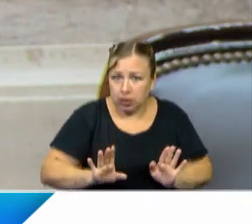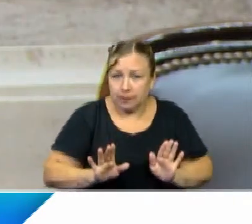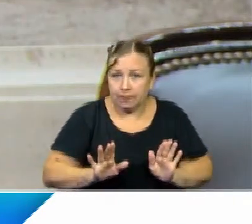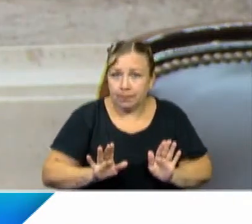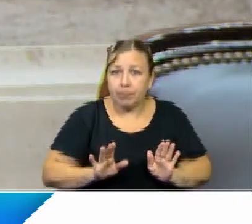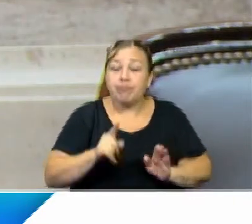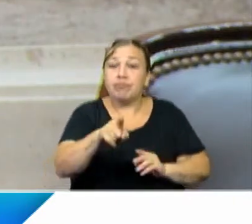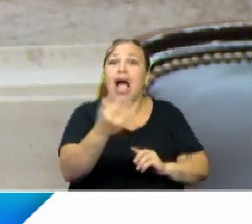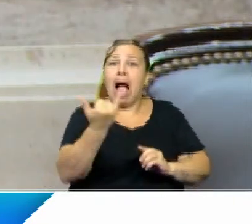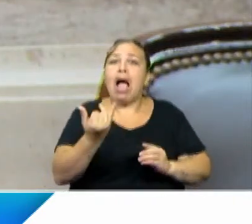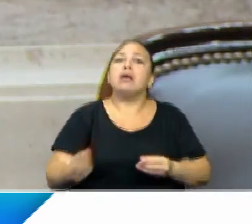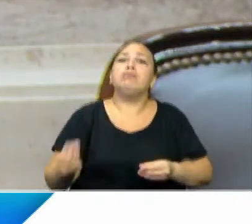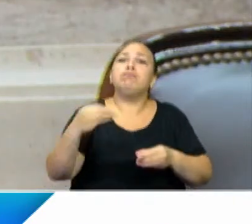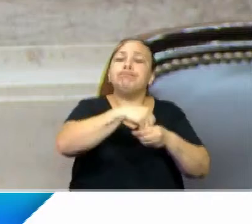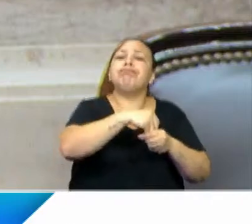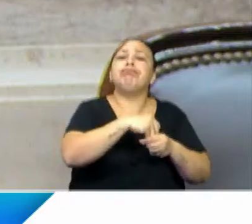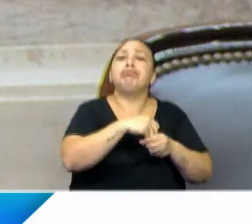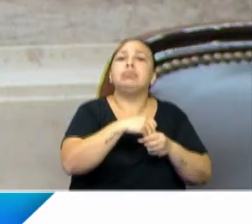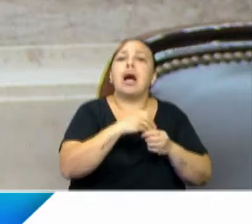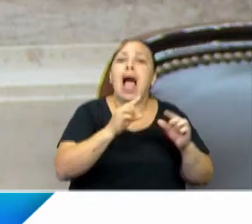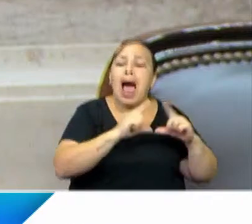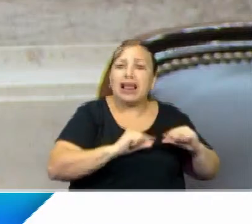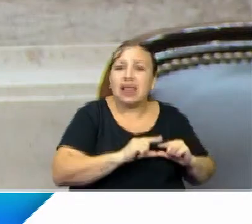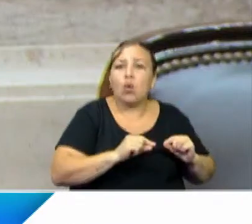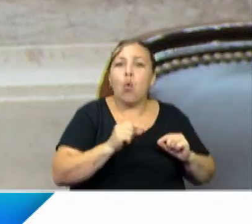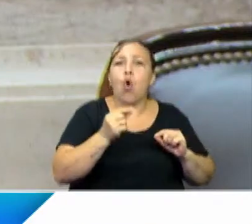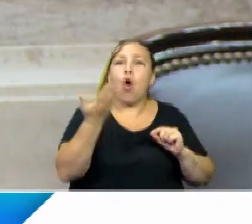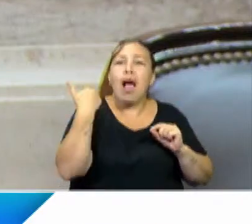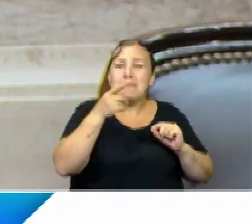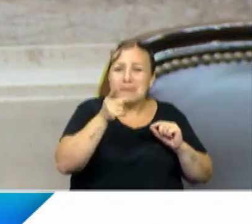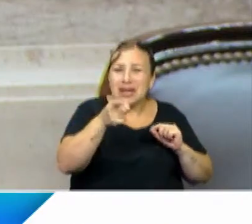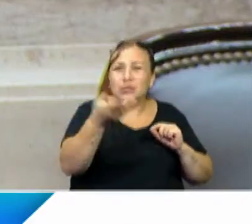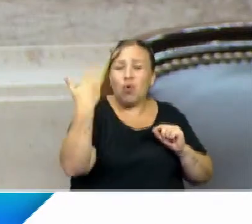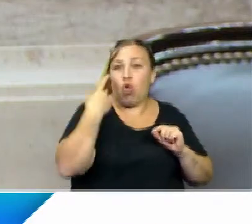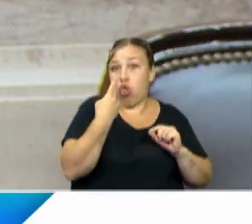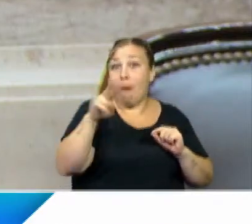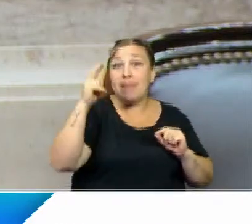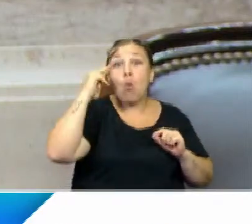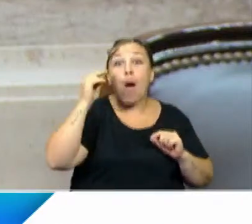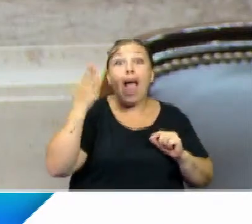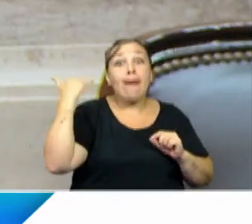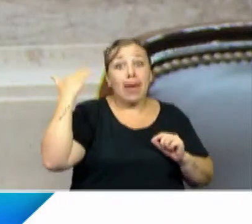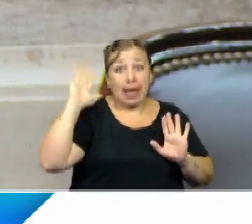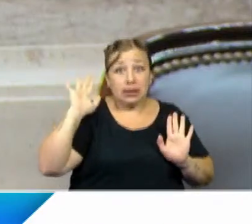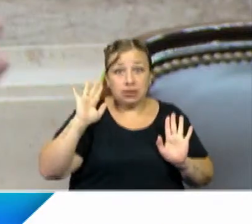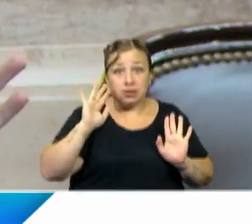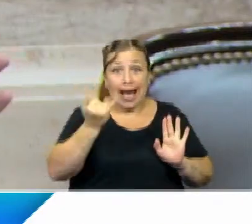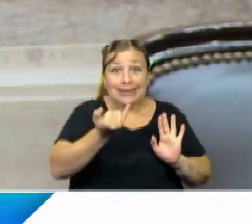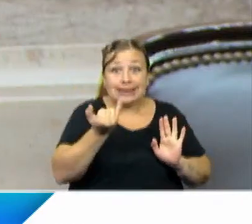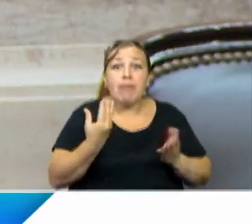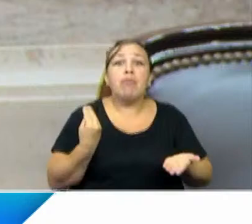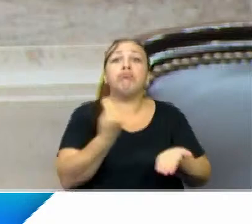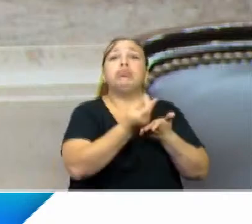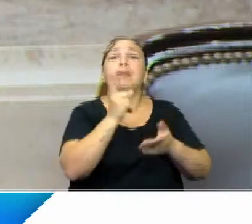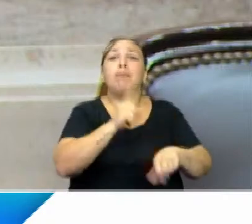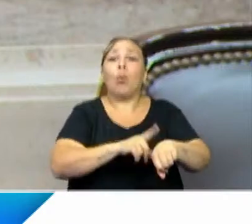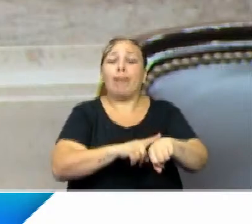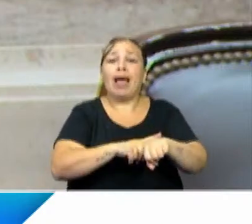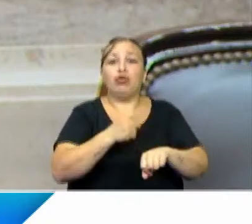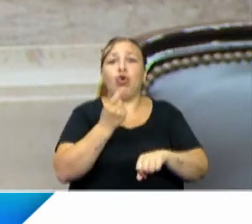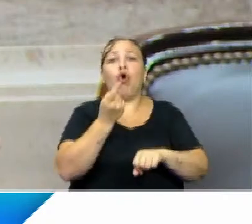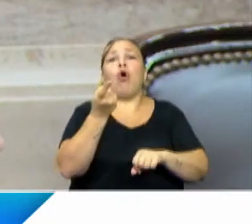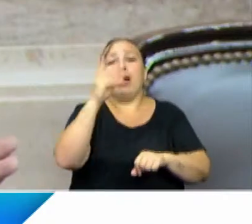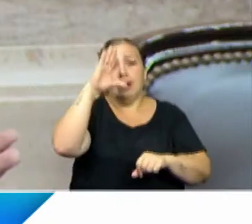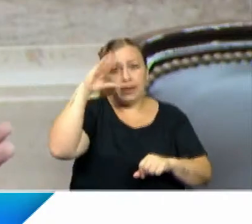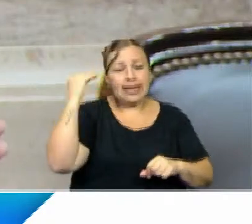se incorporó el artículo de aquellos que habían cometido, miren cuándo, el 2009, presidía Cristina Fernández de Kirchner, quienes habían cometido delitos